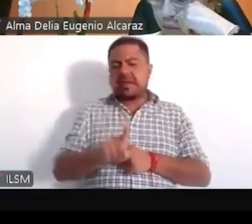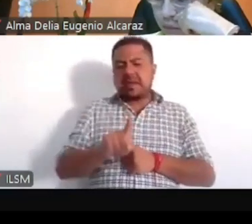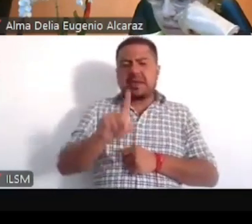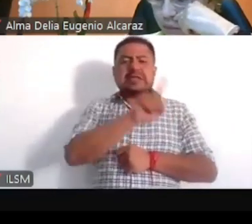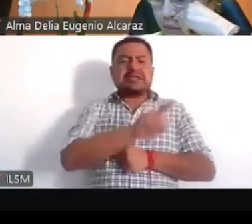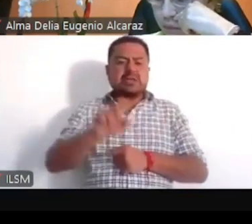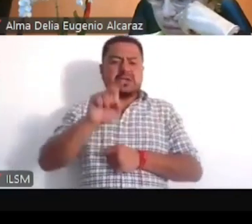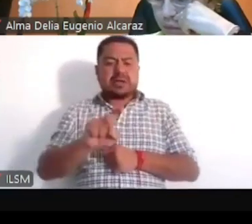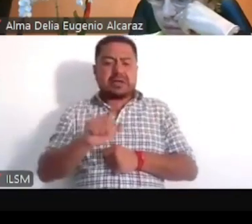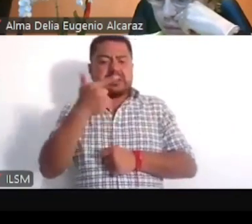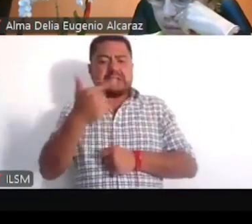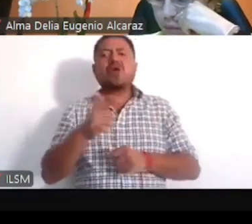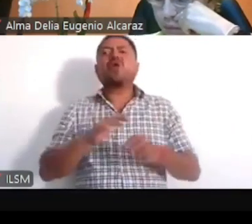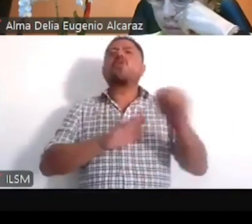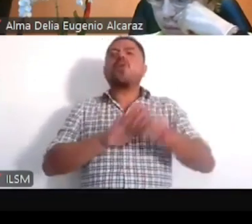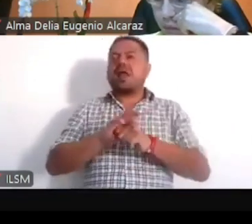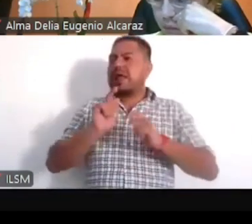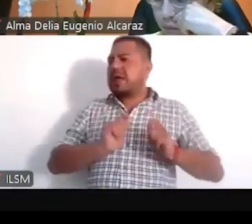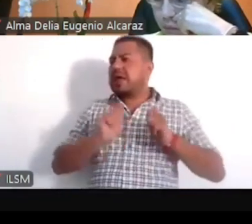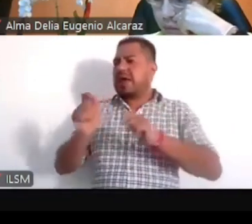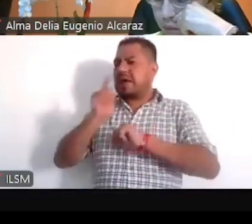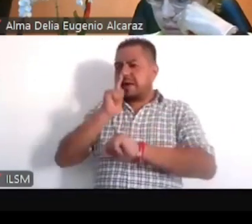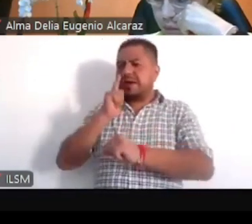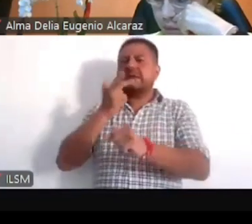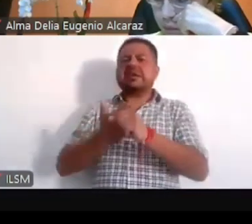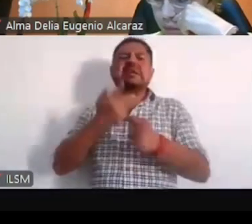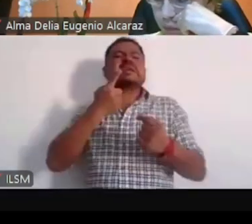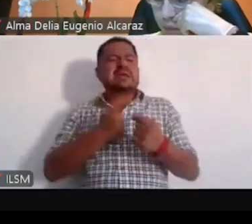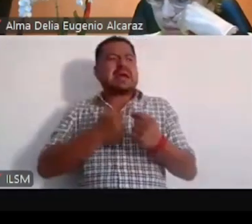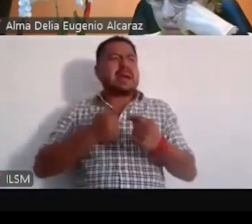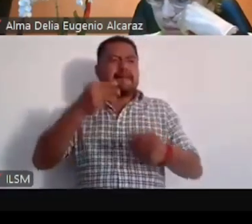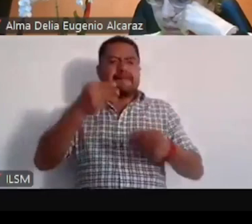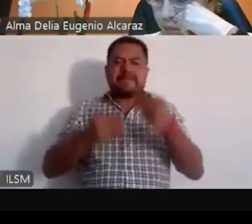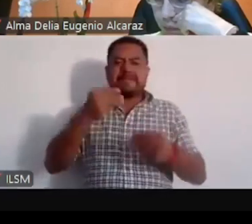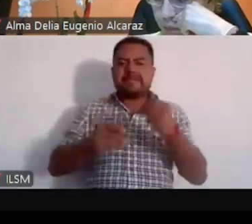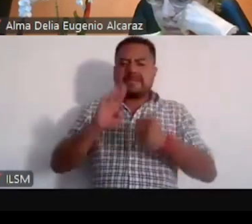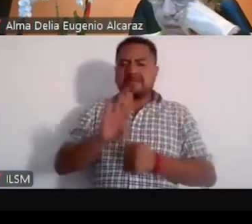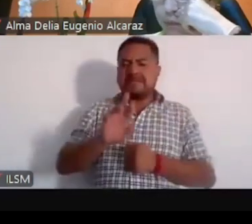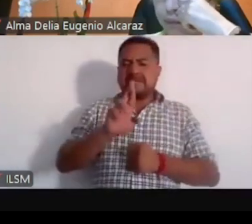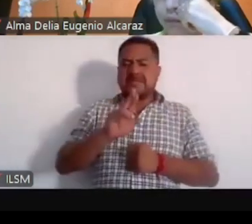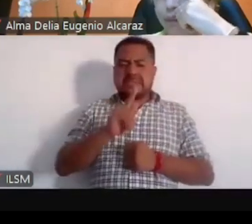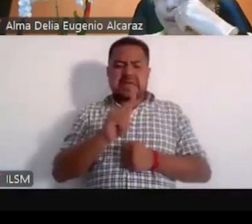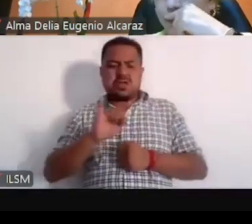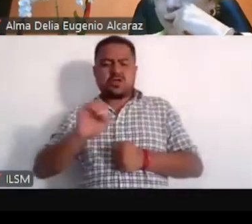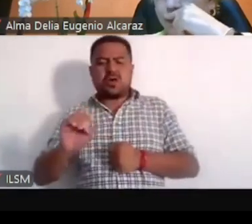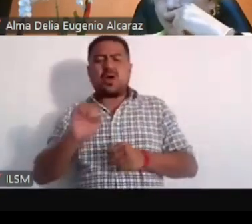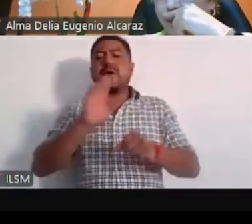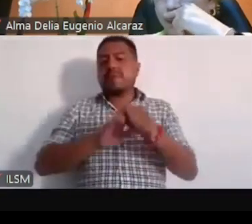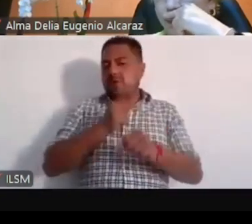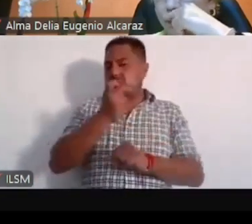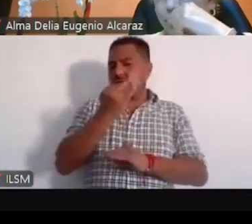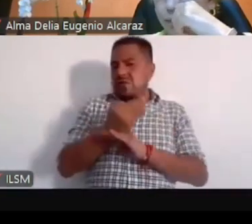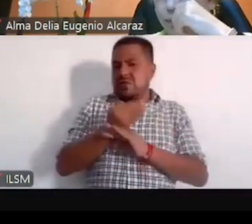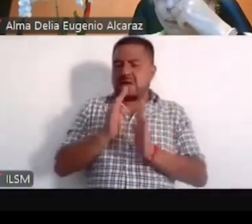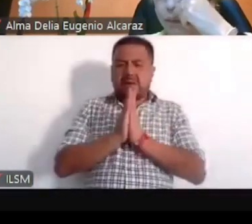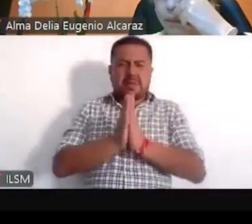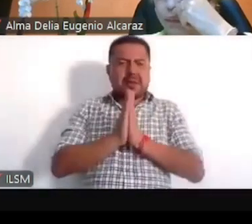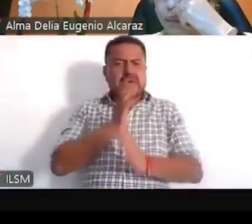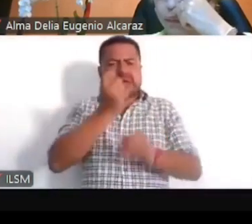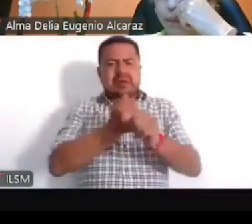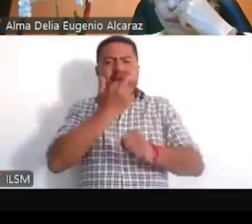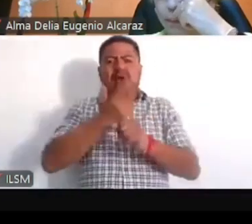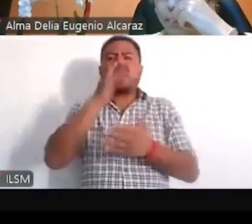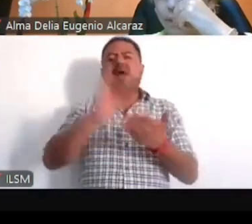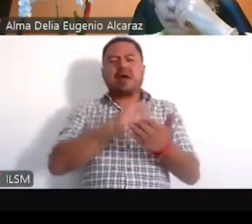137 el cual también fue turnado a la ponencia a cargo de la magistrada Hilda Rosa Delgado Brito por lo tanto le solicito secretario nos